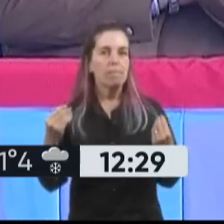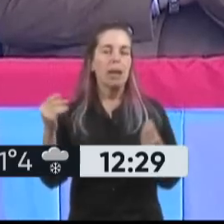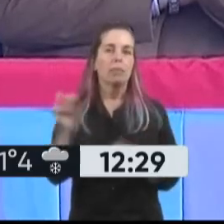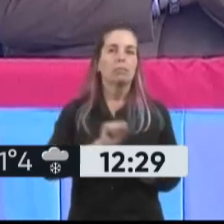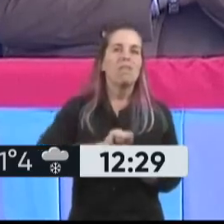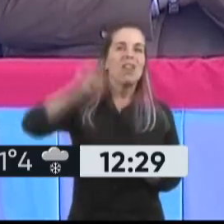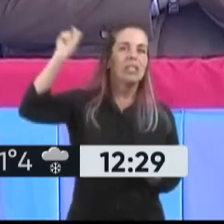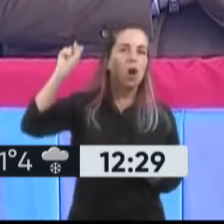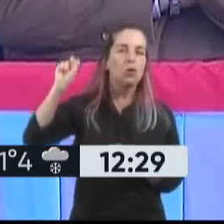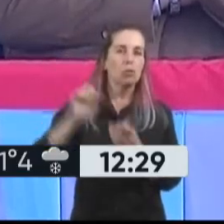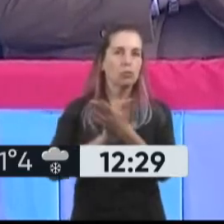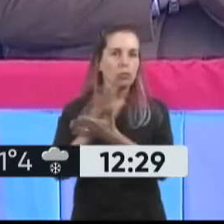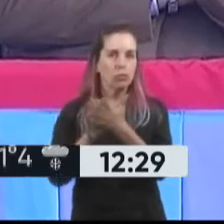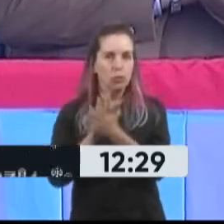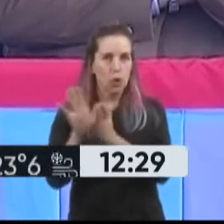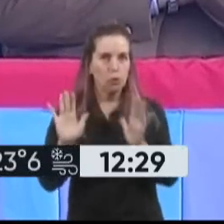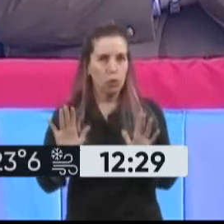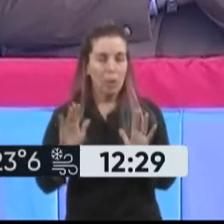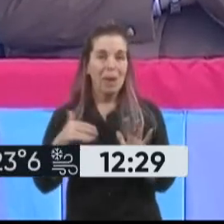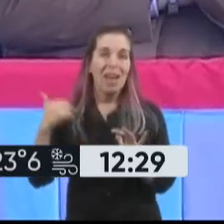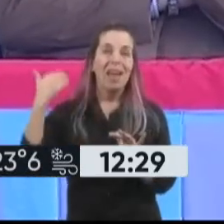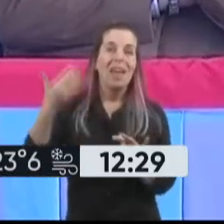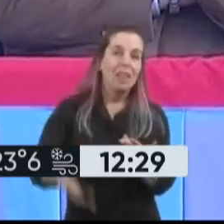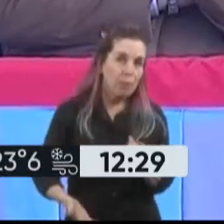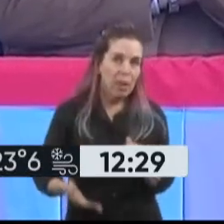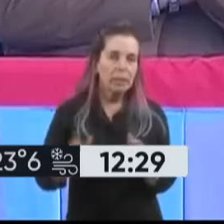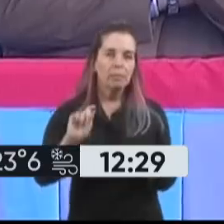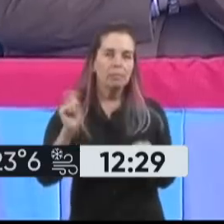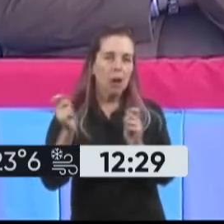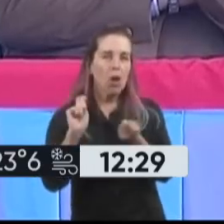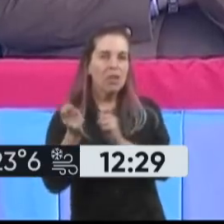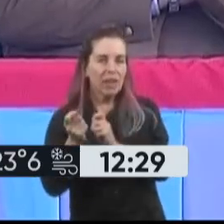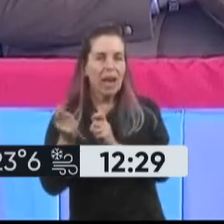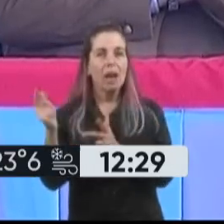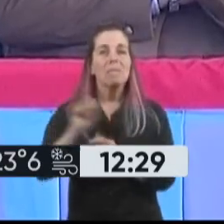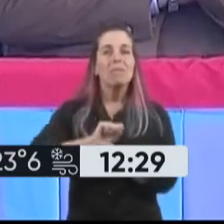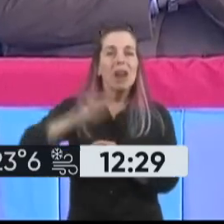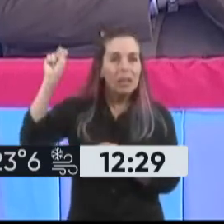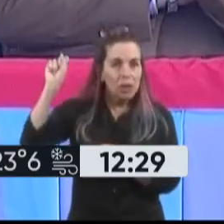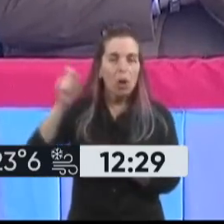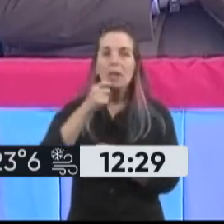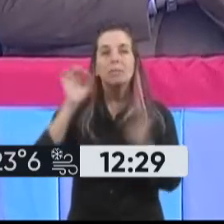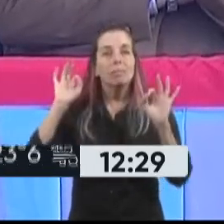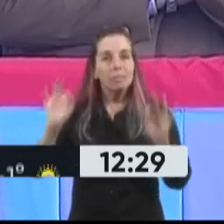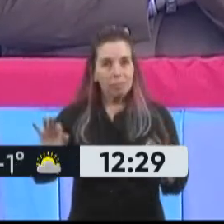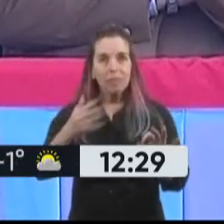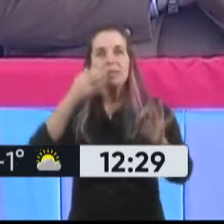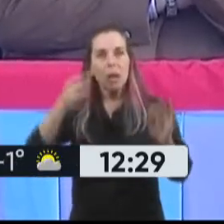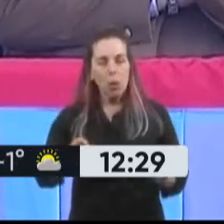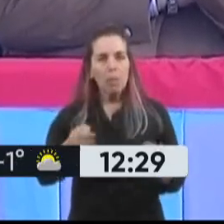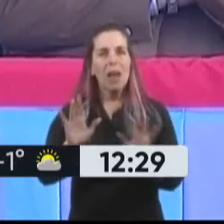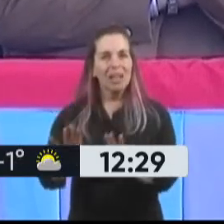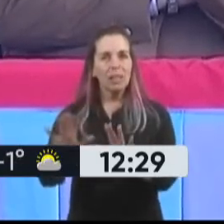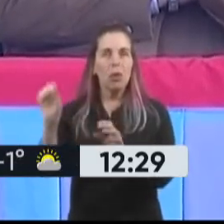a la meta cambiaria para después modificar a la baja la meta cambiaria y una vez que esto se cumpla con la